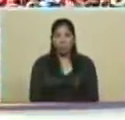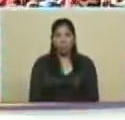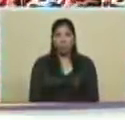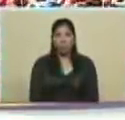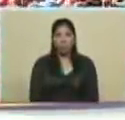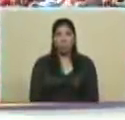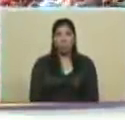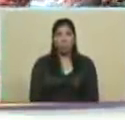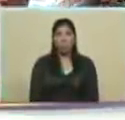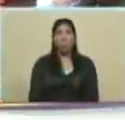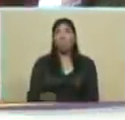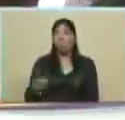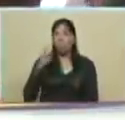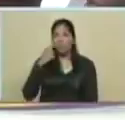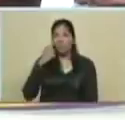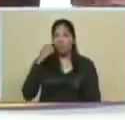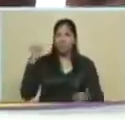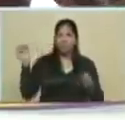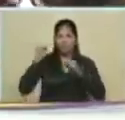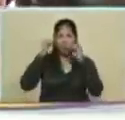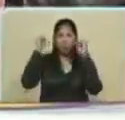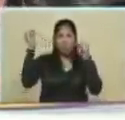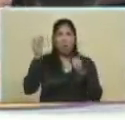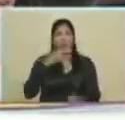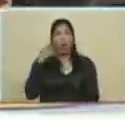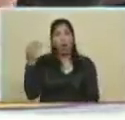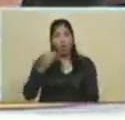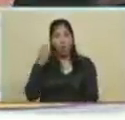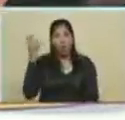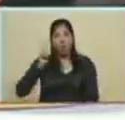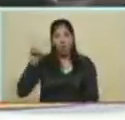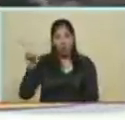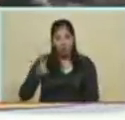¡Que viva la juventud venezolana!